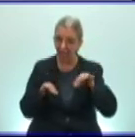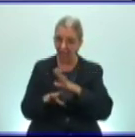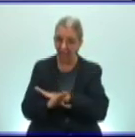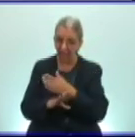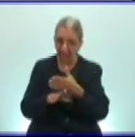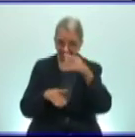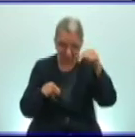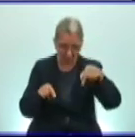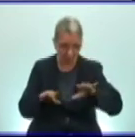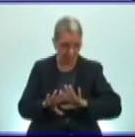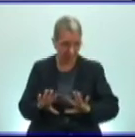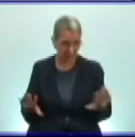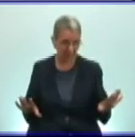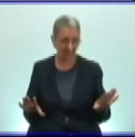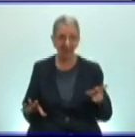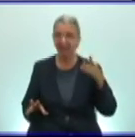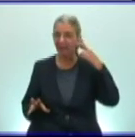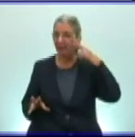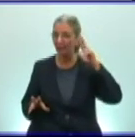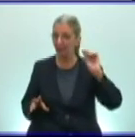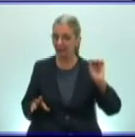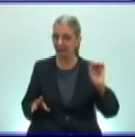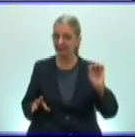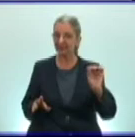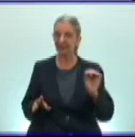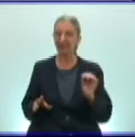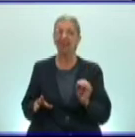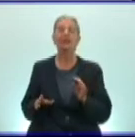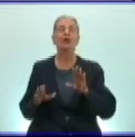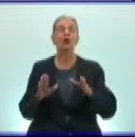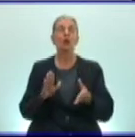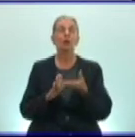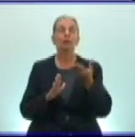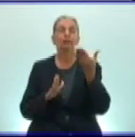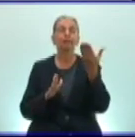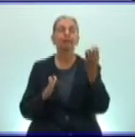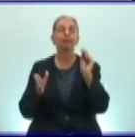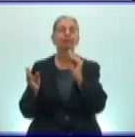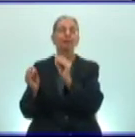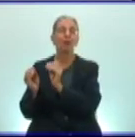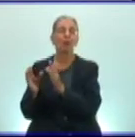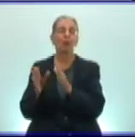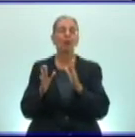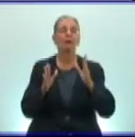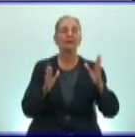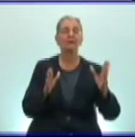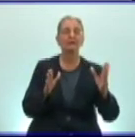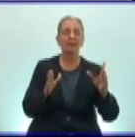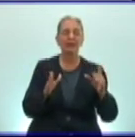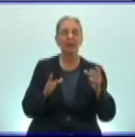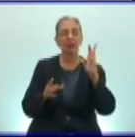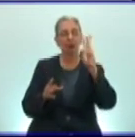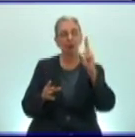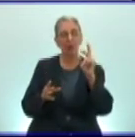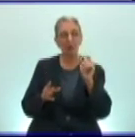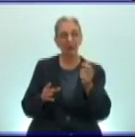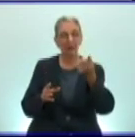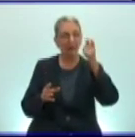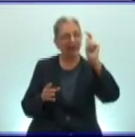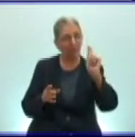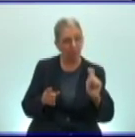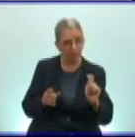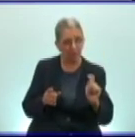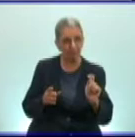Recuerden que estamos hablando de la ubicación en orden creciente de sus números atómicos y fíjense que el número atómico se representa